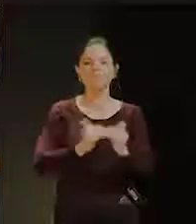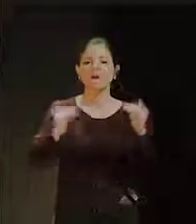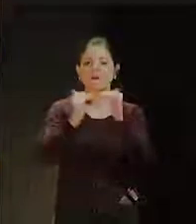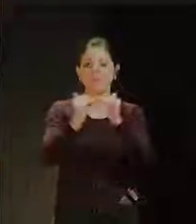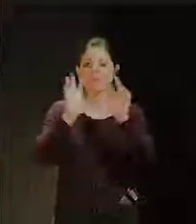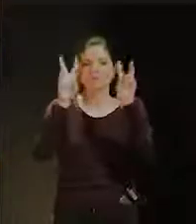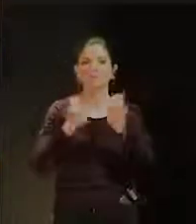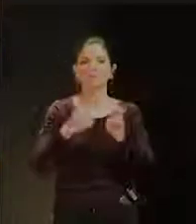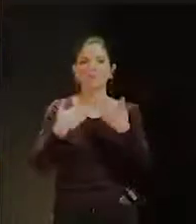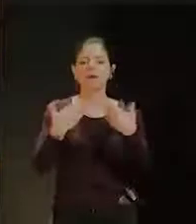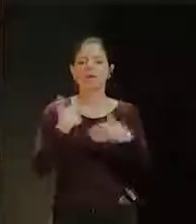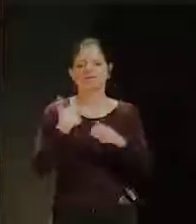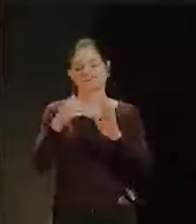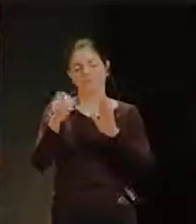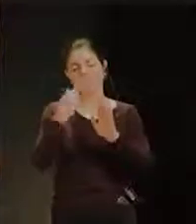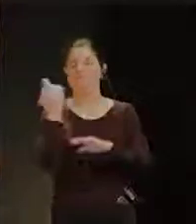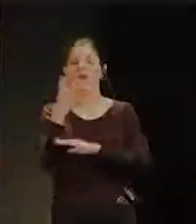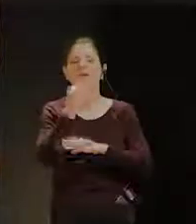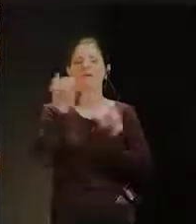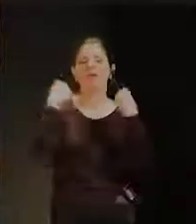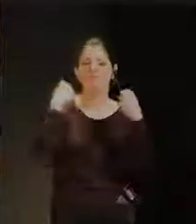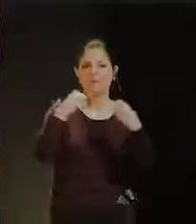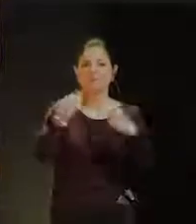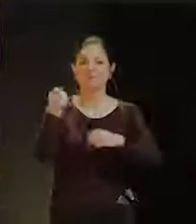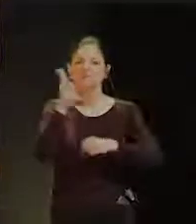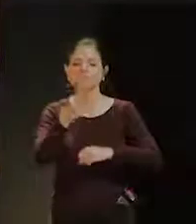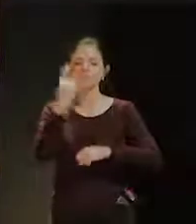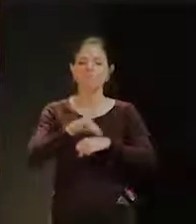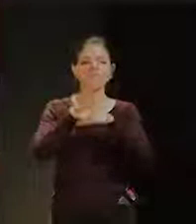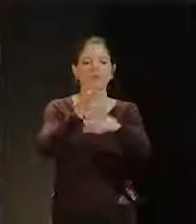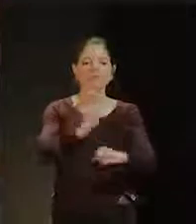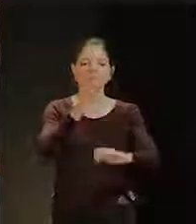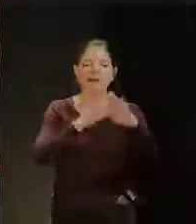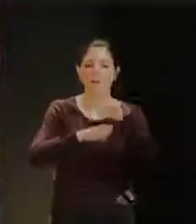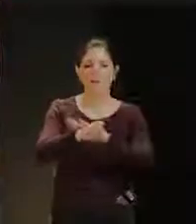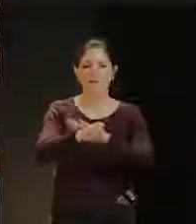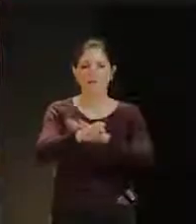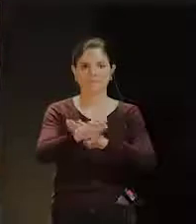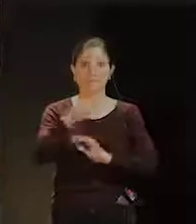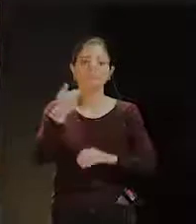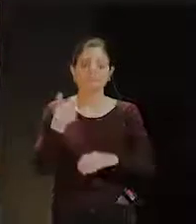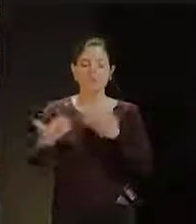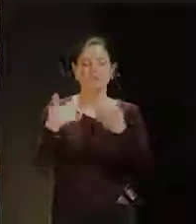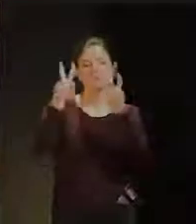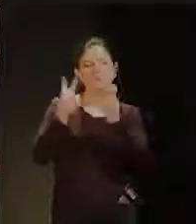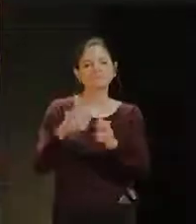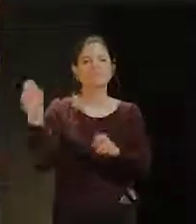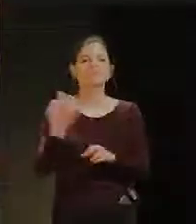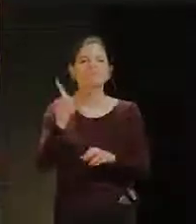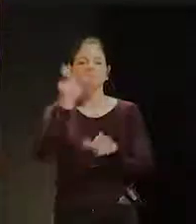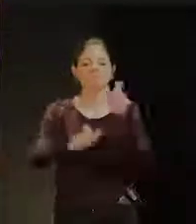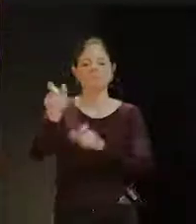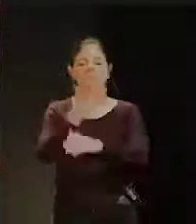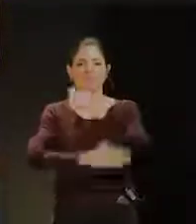igualdad, hablar sobre nuestra Carta de Buenas Prácticas y también un guía sobre accesibilidad. Y voy a hablar sobre las personas